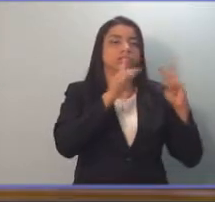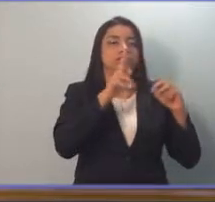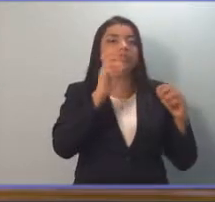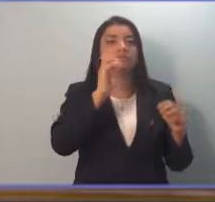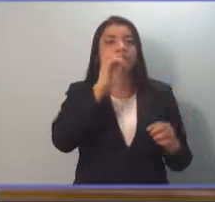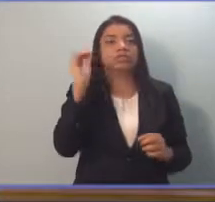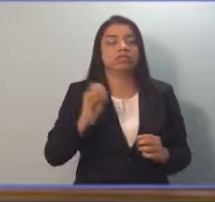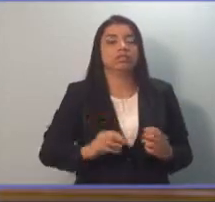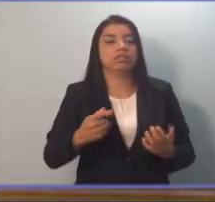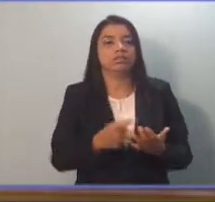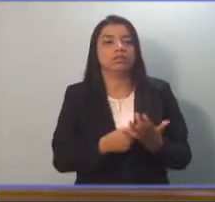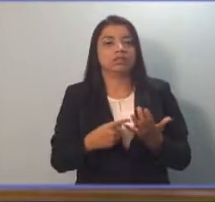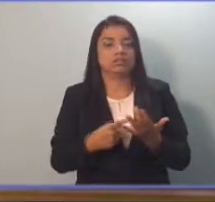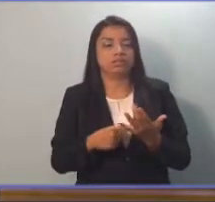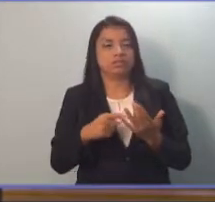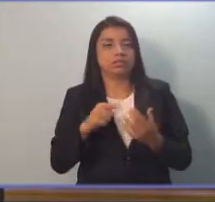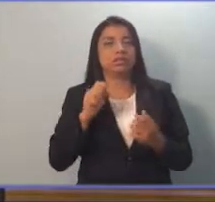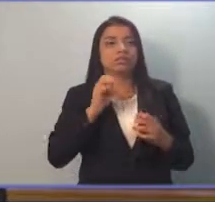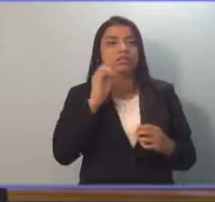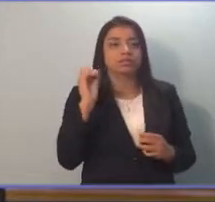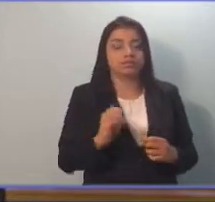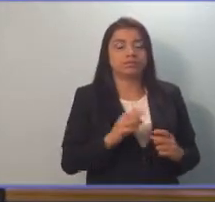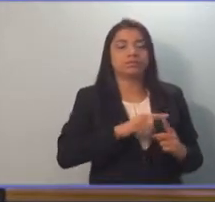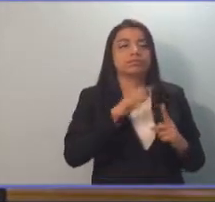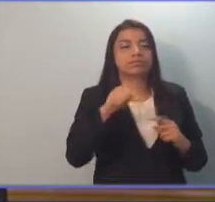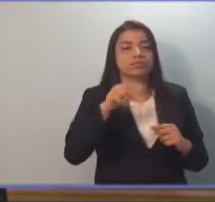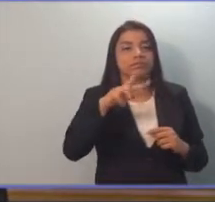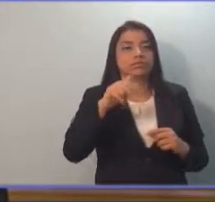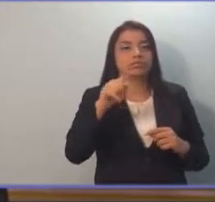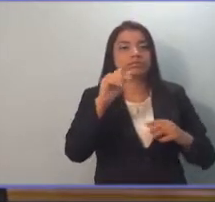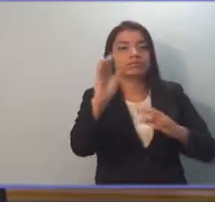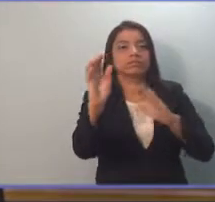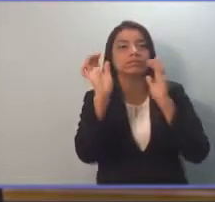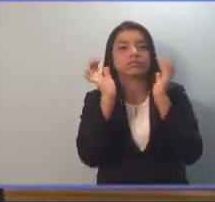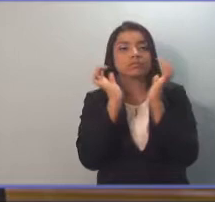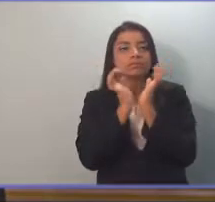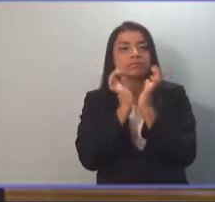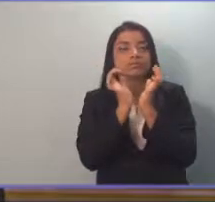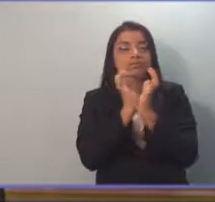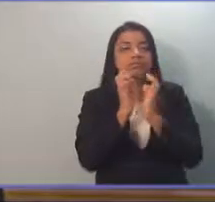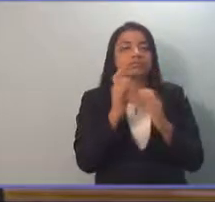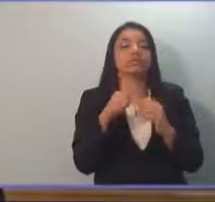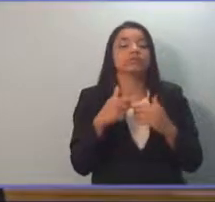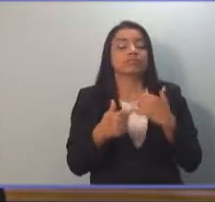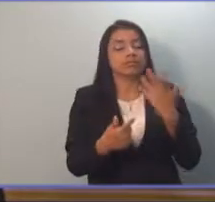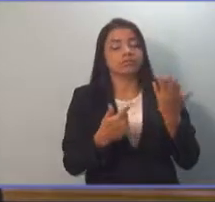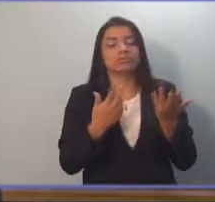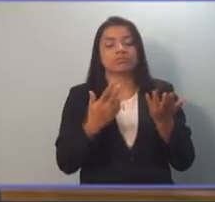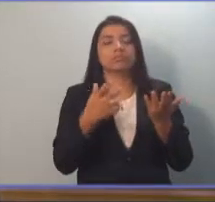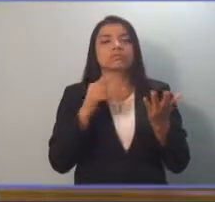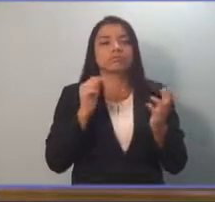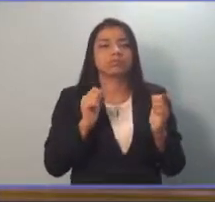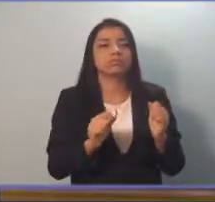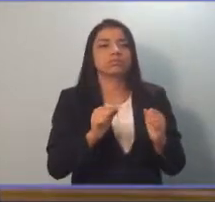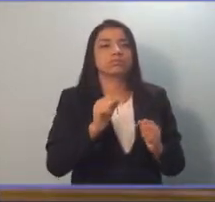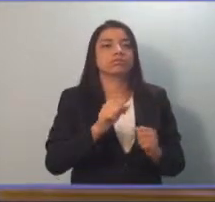383% al 31 de mayo de este año se han bajado